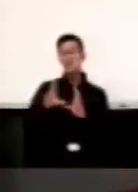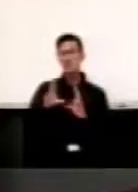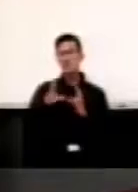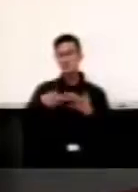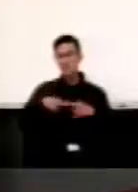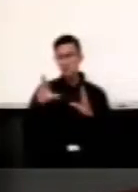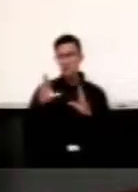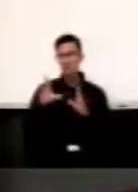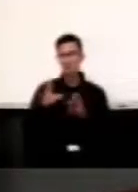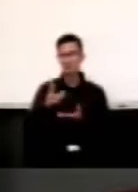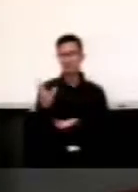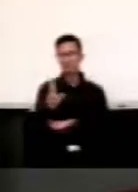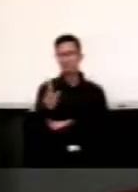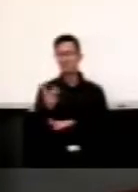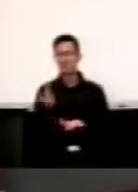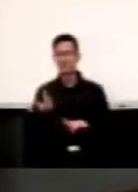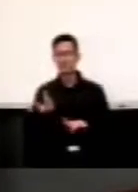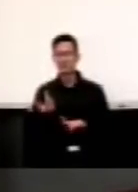nacional. Entonces, bueno,